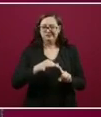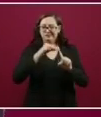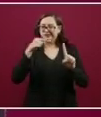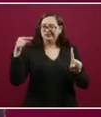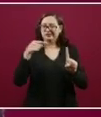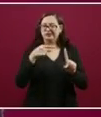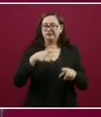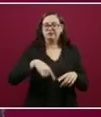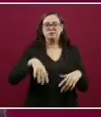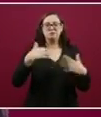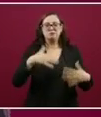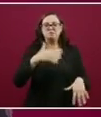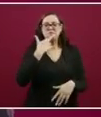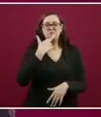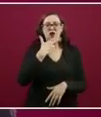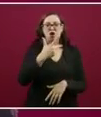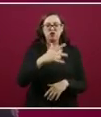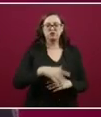Luego